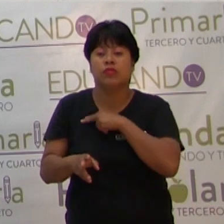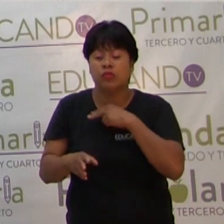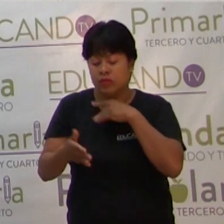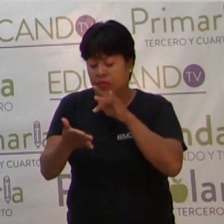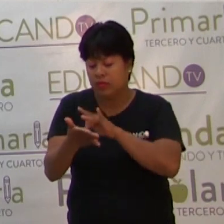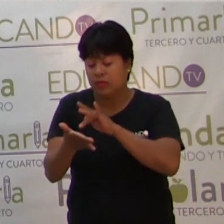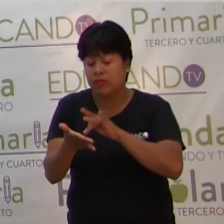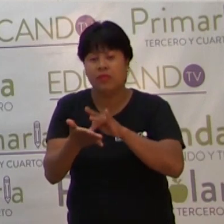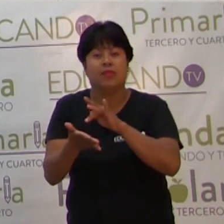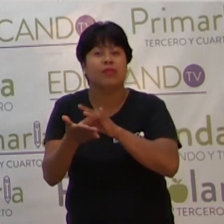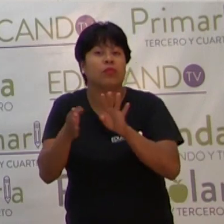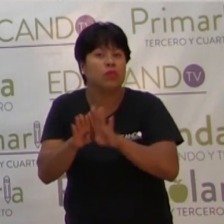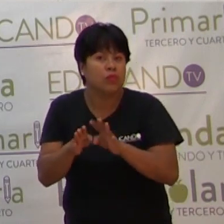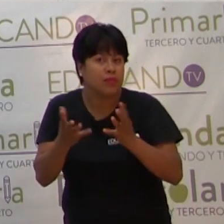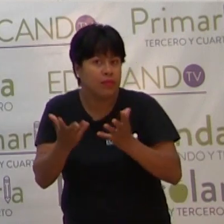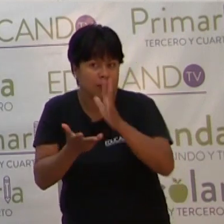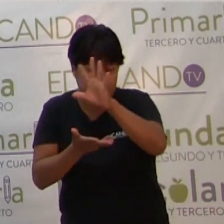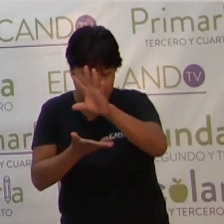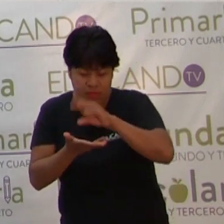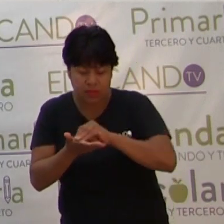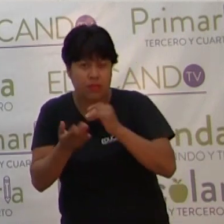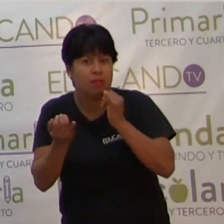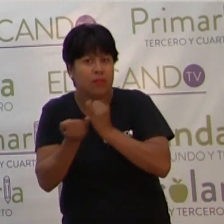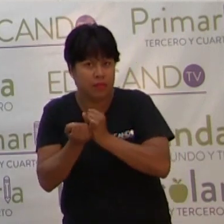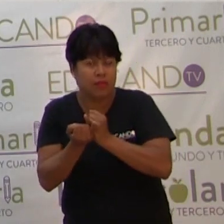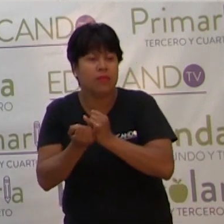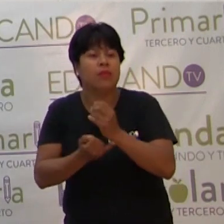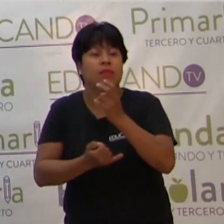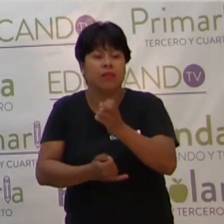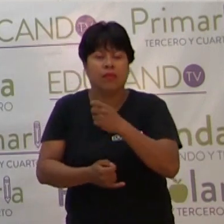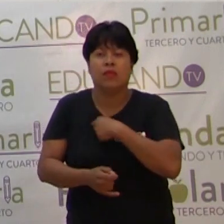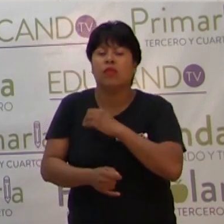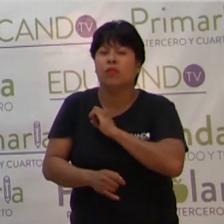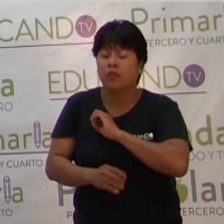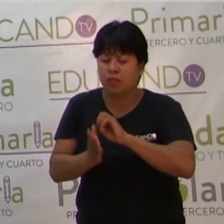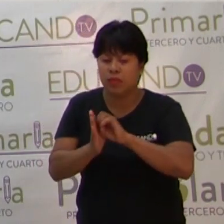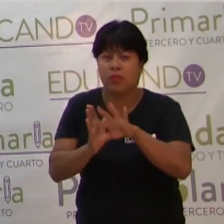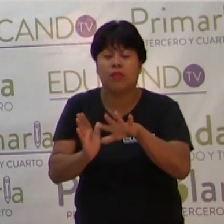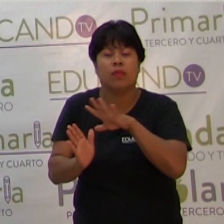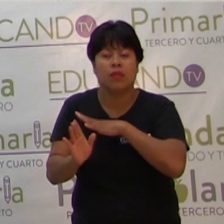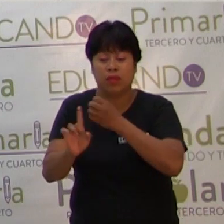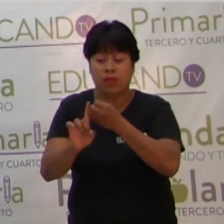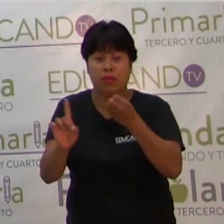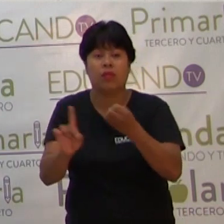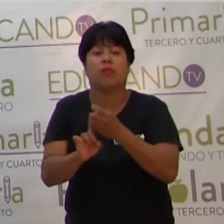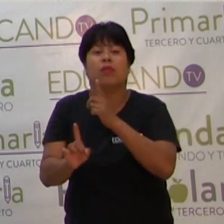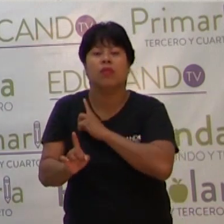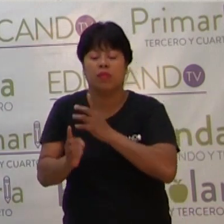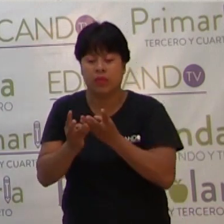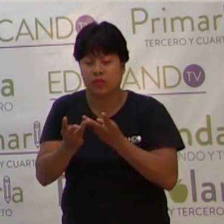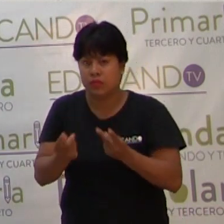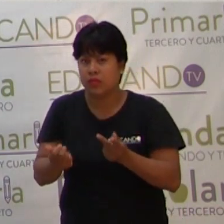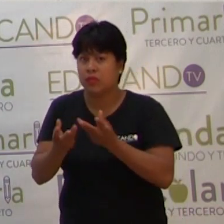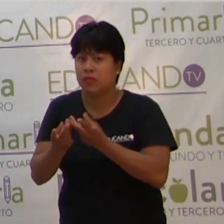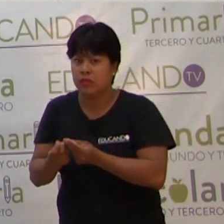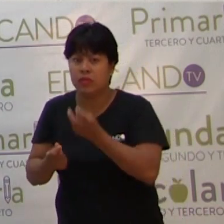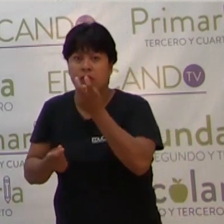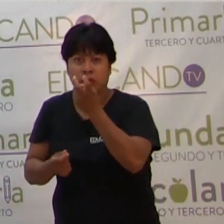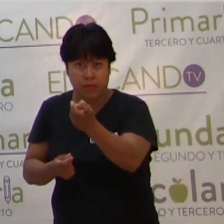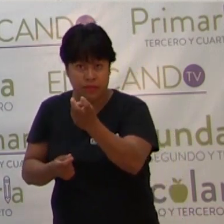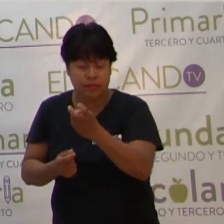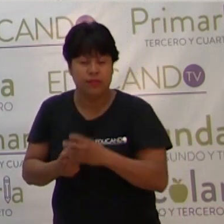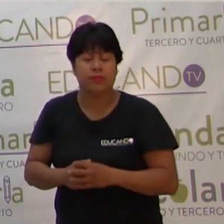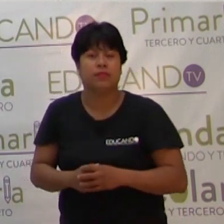teclearlas en una calculadora. Y para ello les decía que hay un orden en el cual se tienen que ir resolviendo cada una de estas